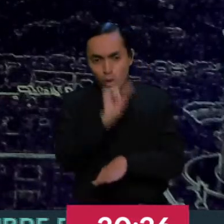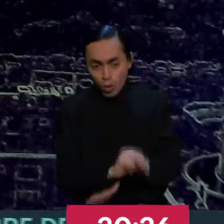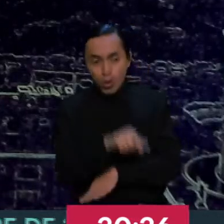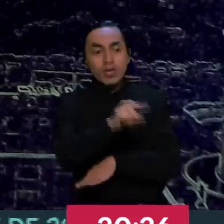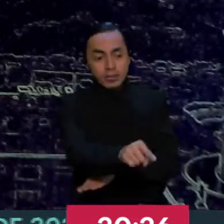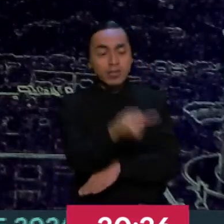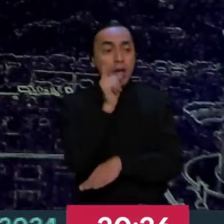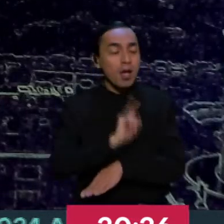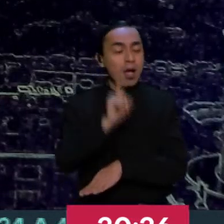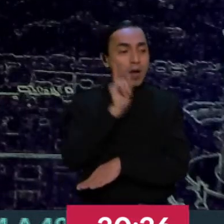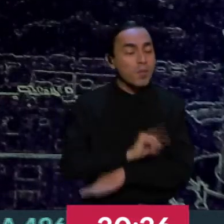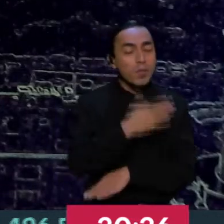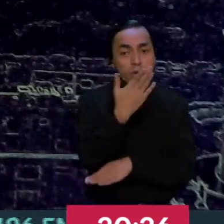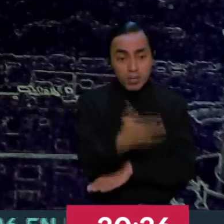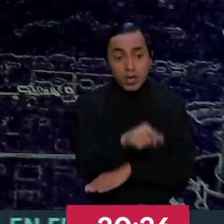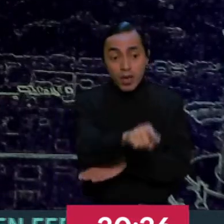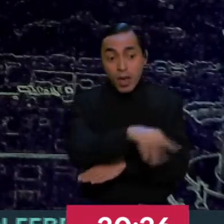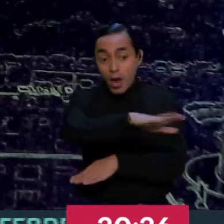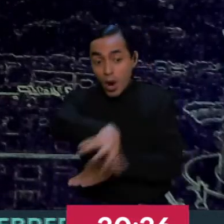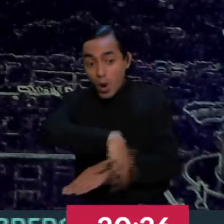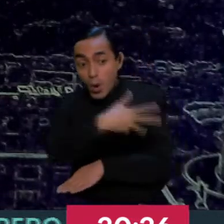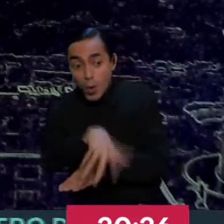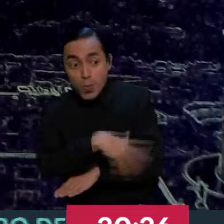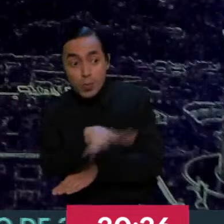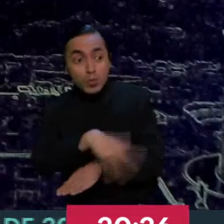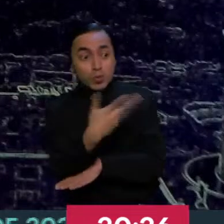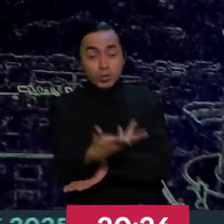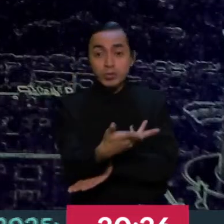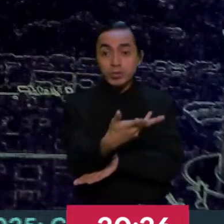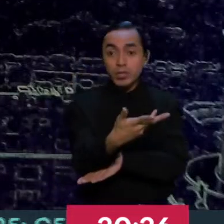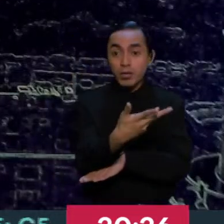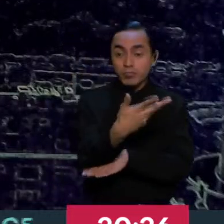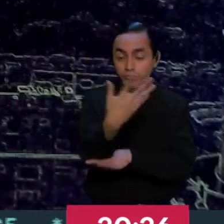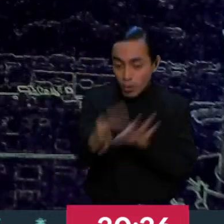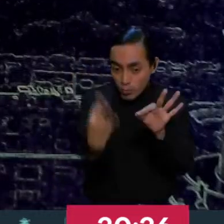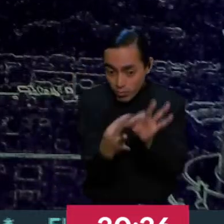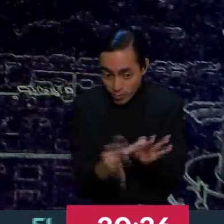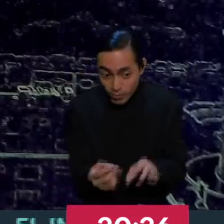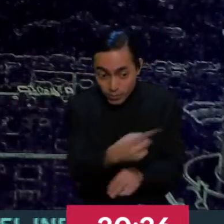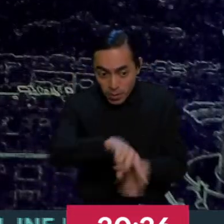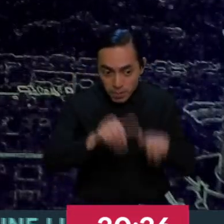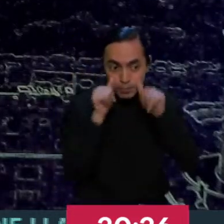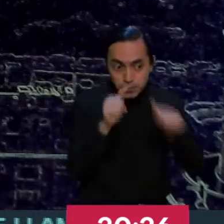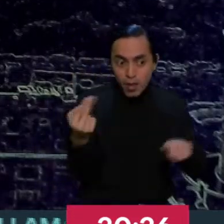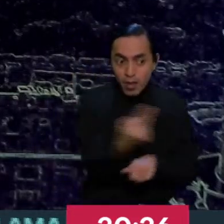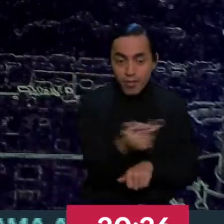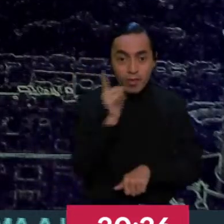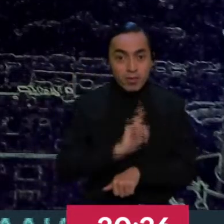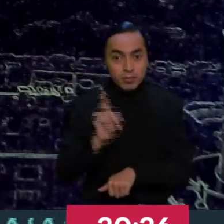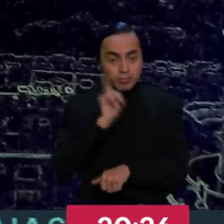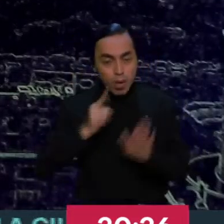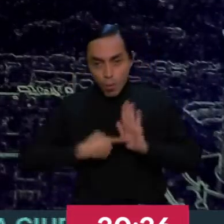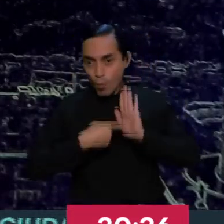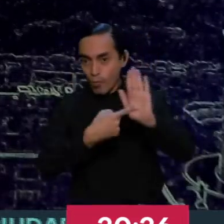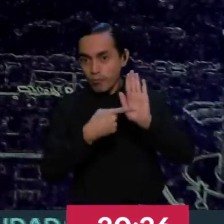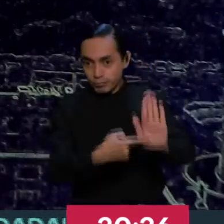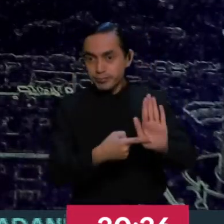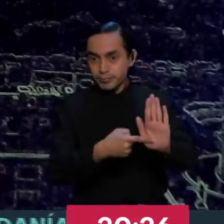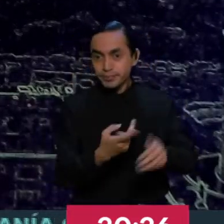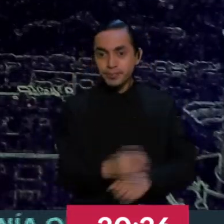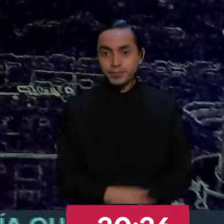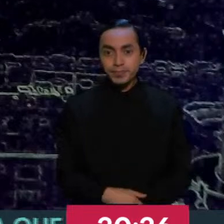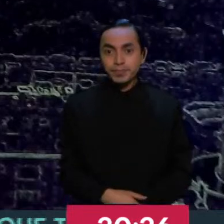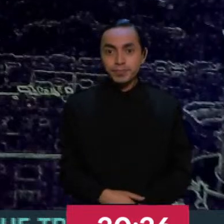mujeres que busquen satisfacer las necesidades de las mujeres, las necesidades, y visibilizarlas también, ¿no?